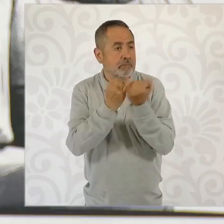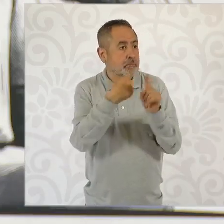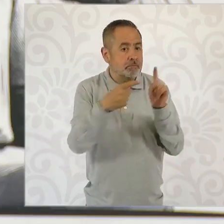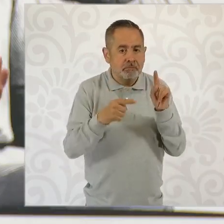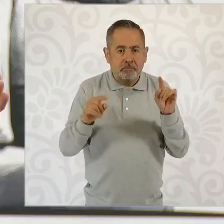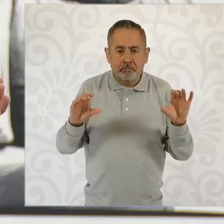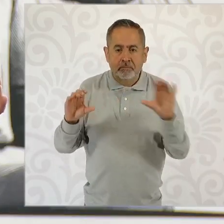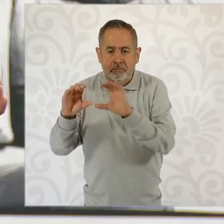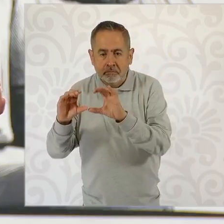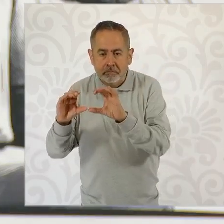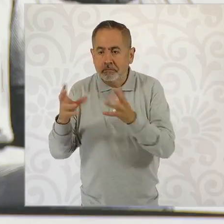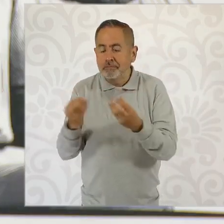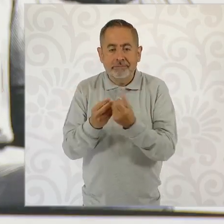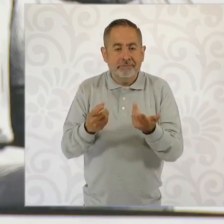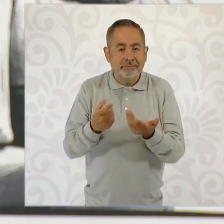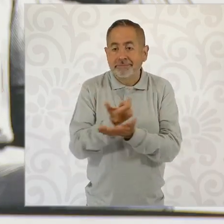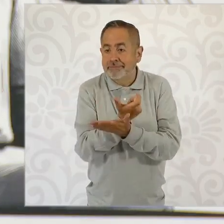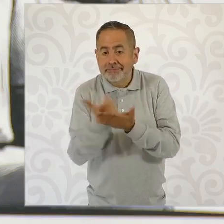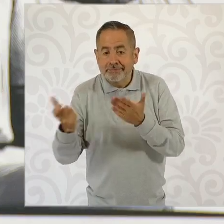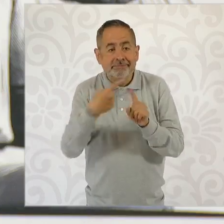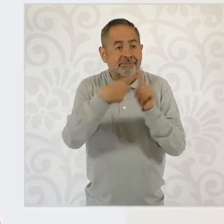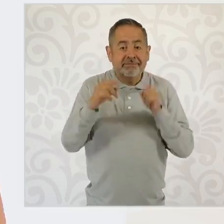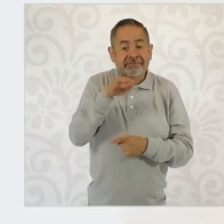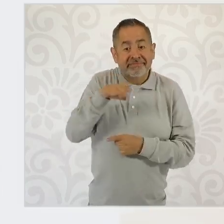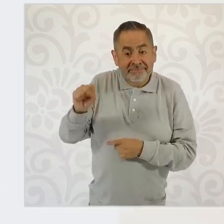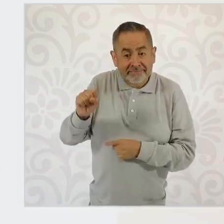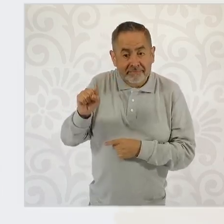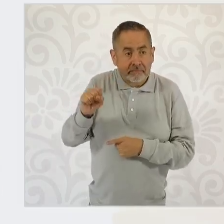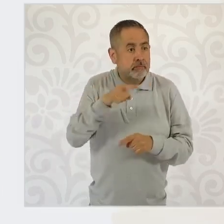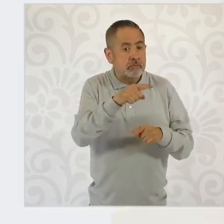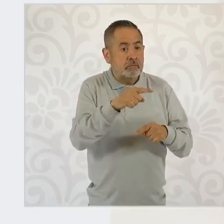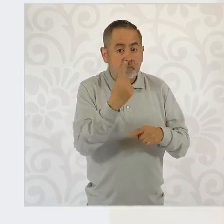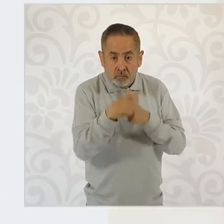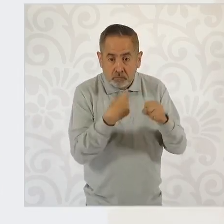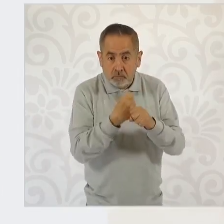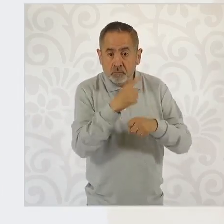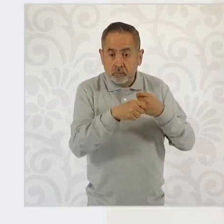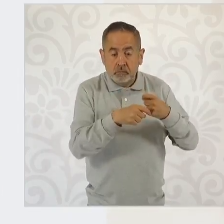No es ni siquiera el salario mínimo, es el salario medio del IMSS que además va subiendo cada año.